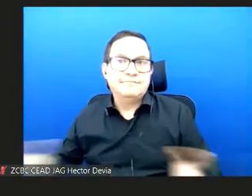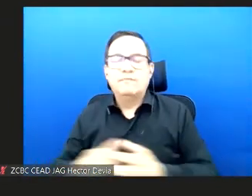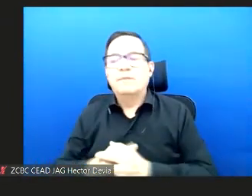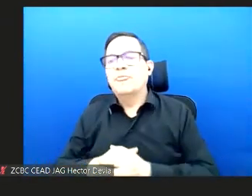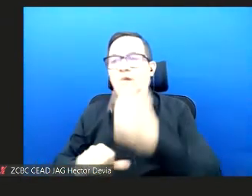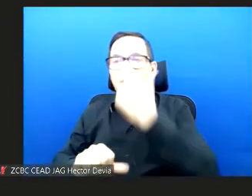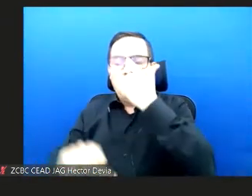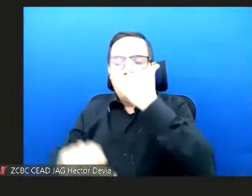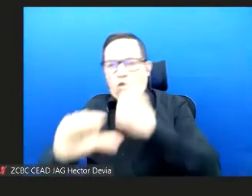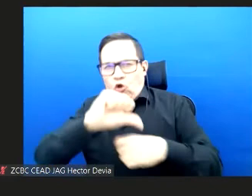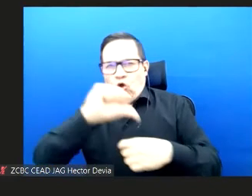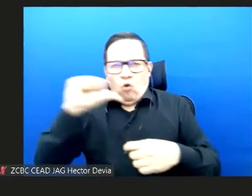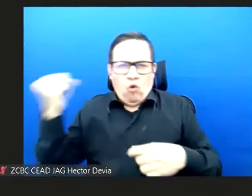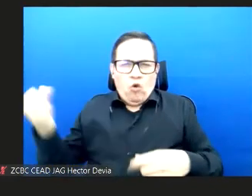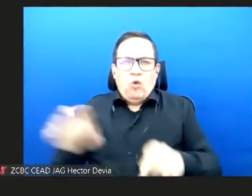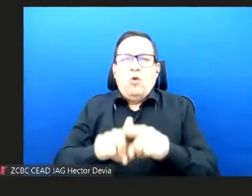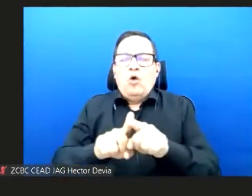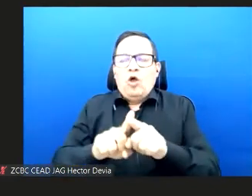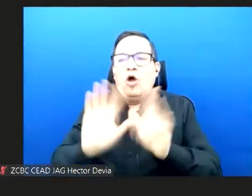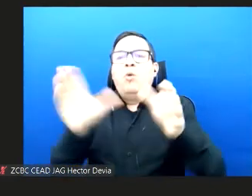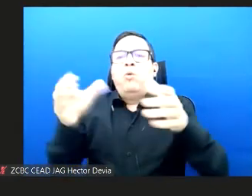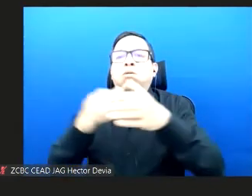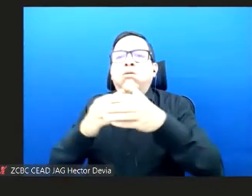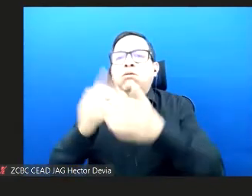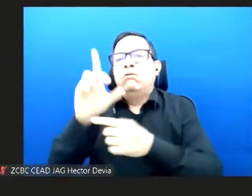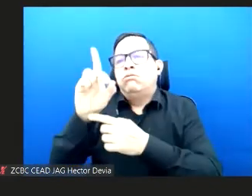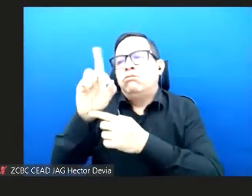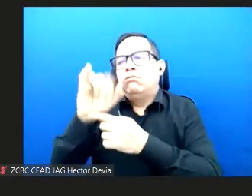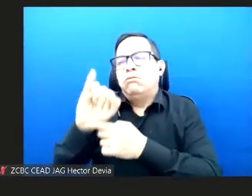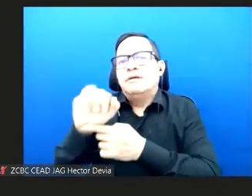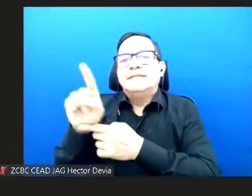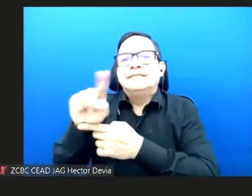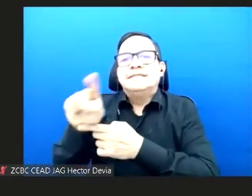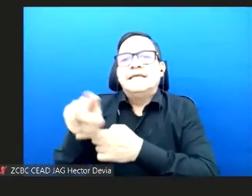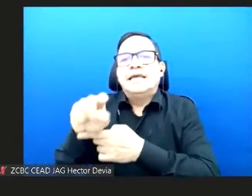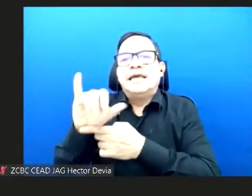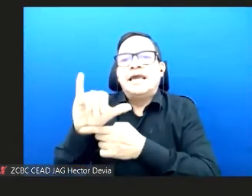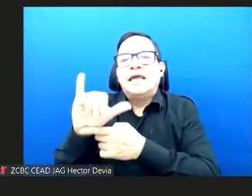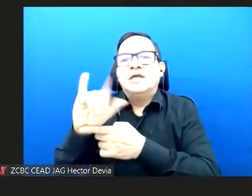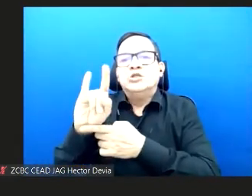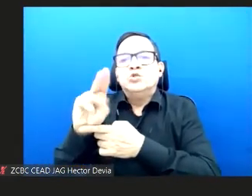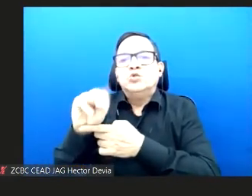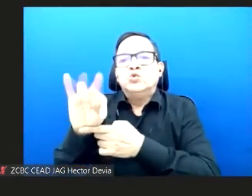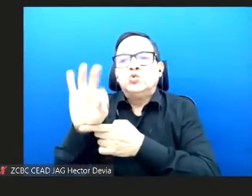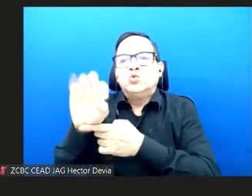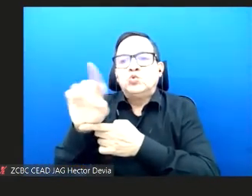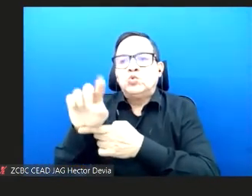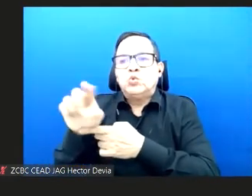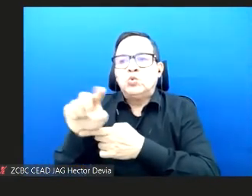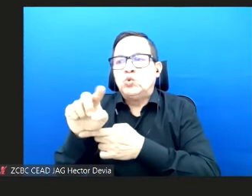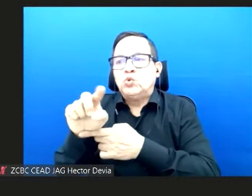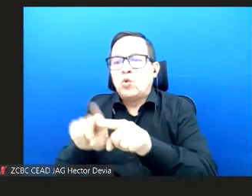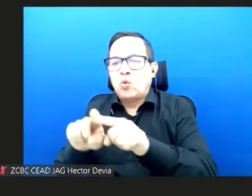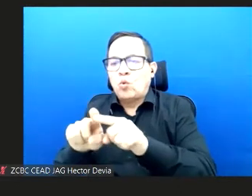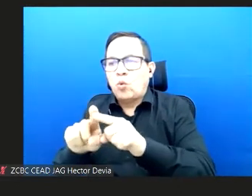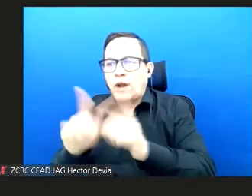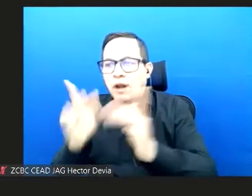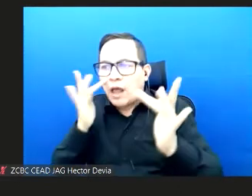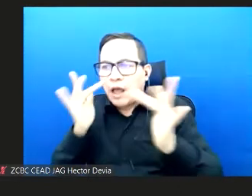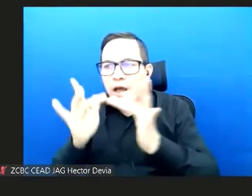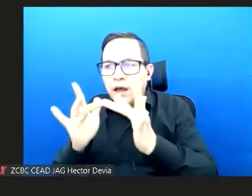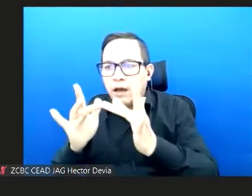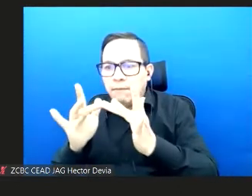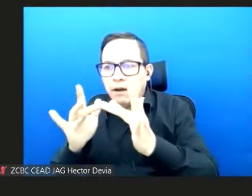vamos a ver el término de conjuntos disyuntos, que tiene que ver cuando dos conjuntos no tienen ningún elemento en